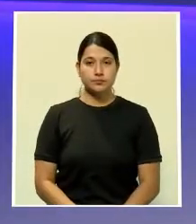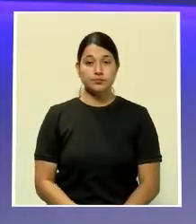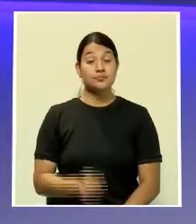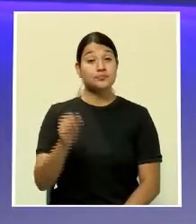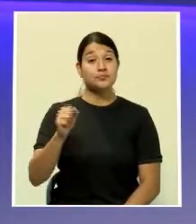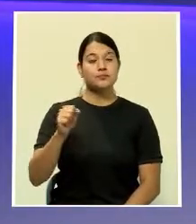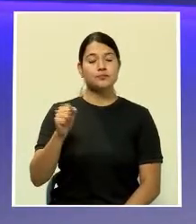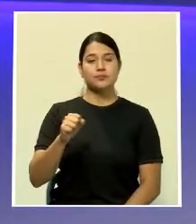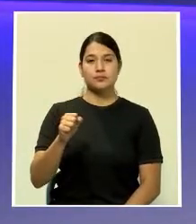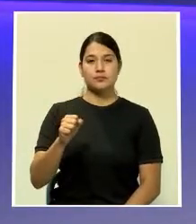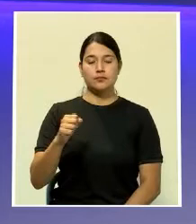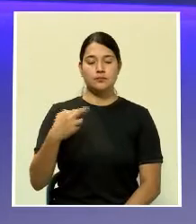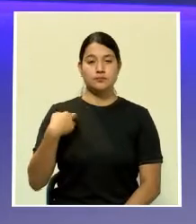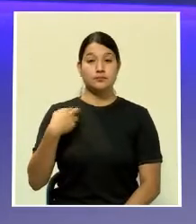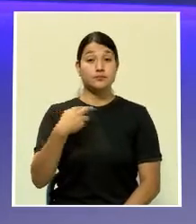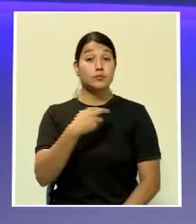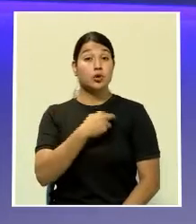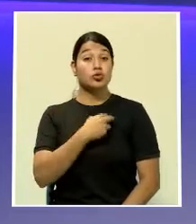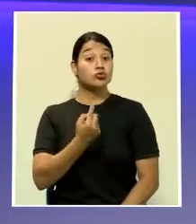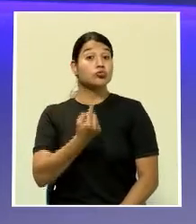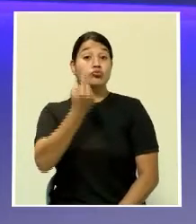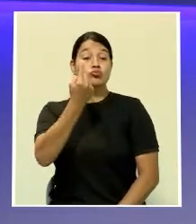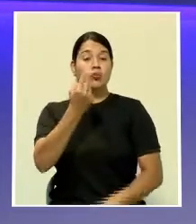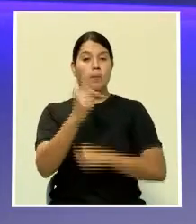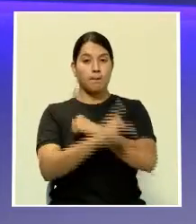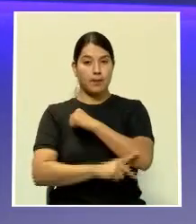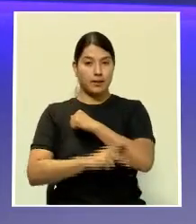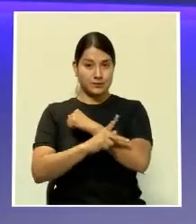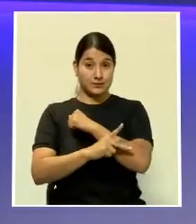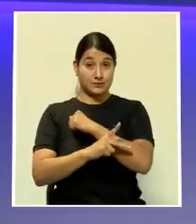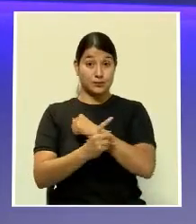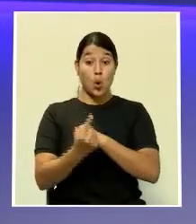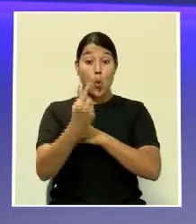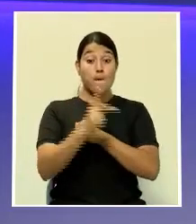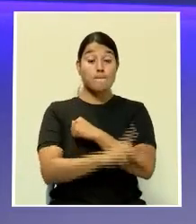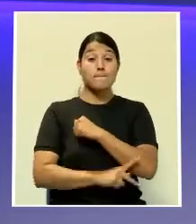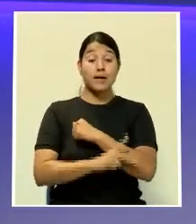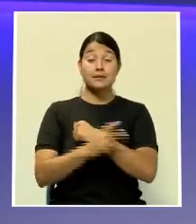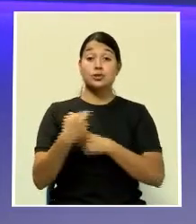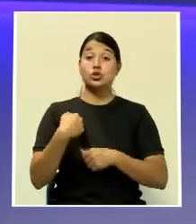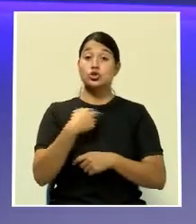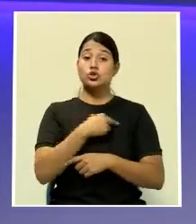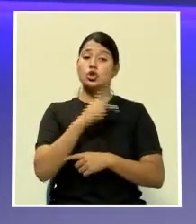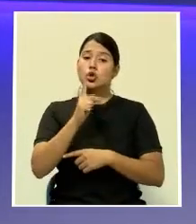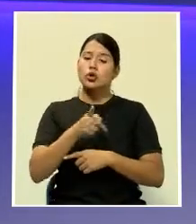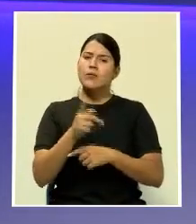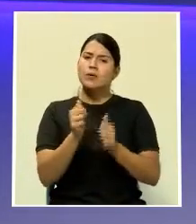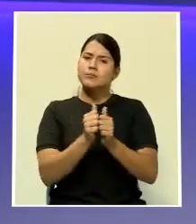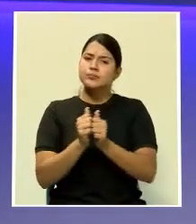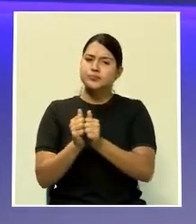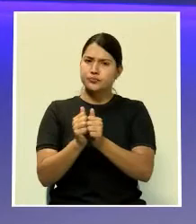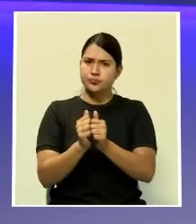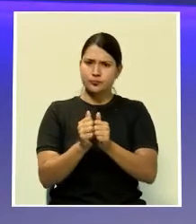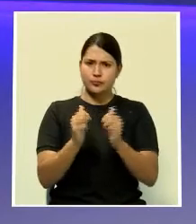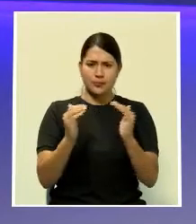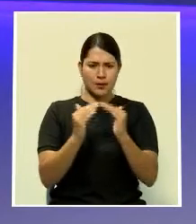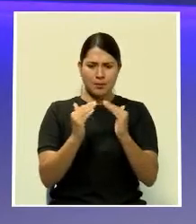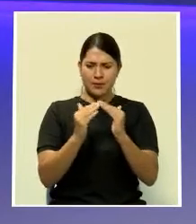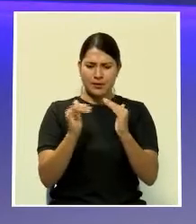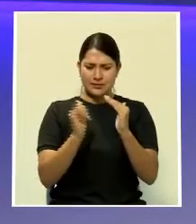Así es, somos un solo país, un país en donde tenemos que vivir todos